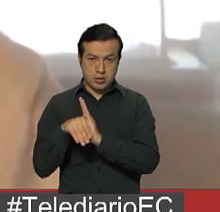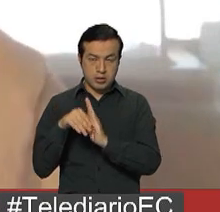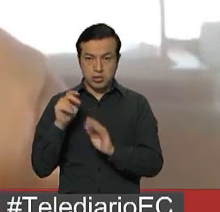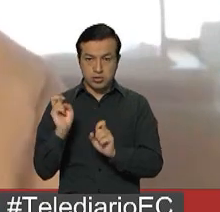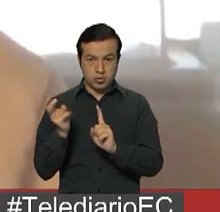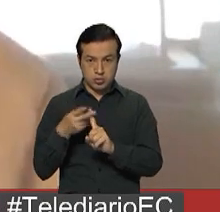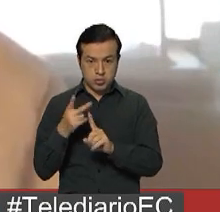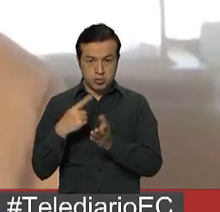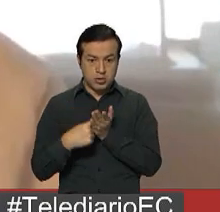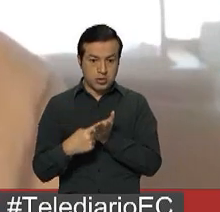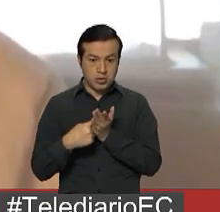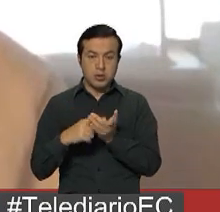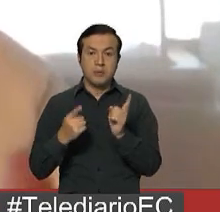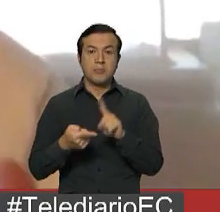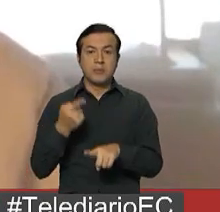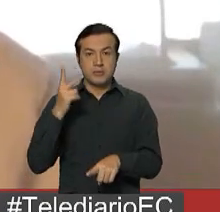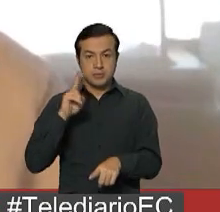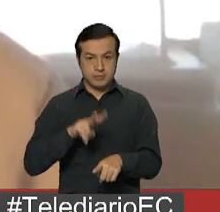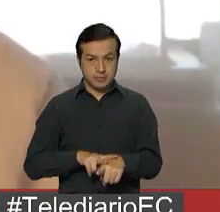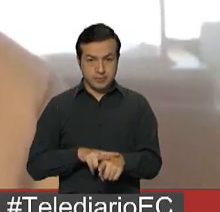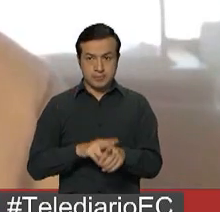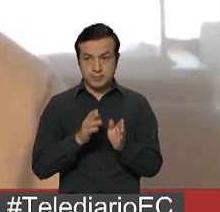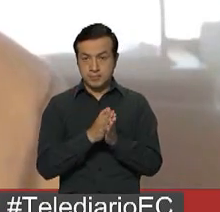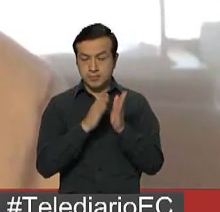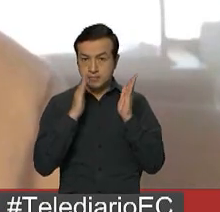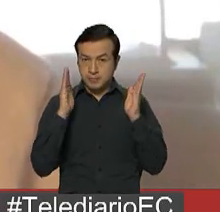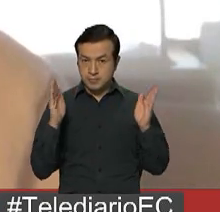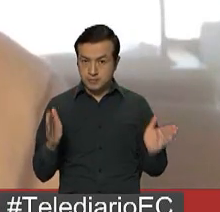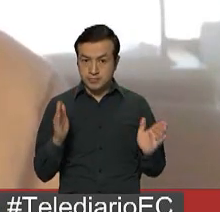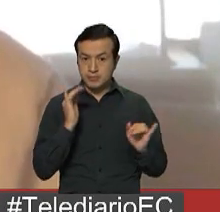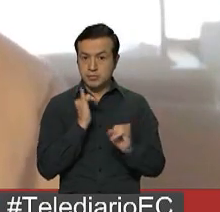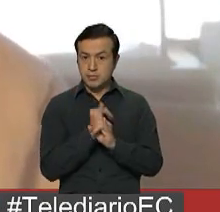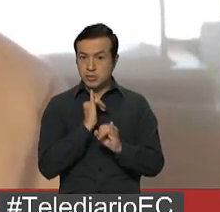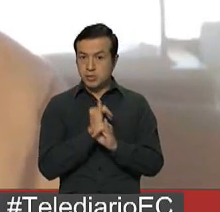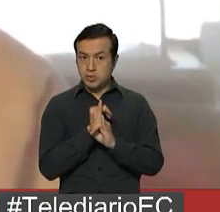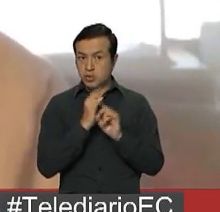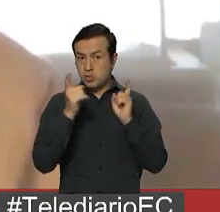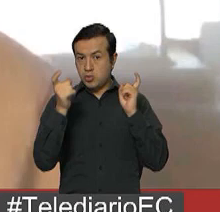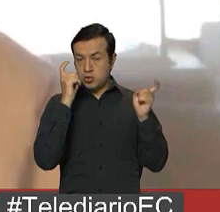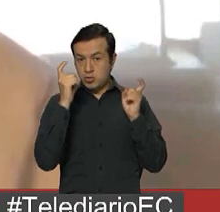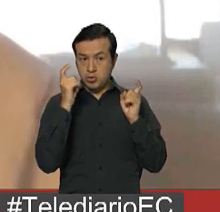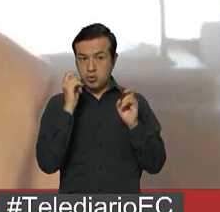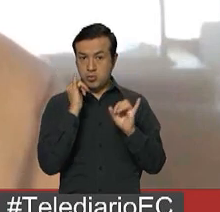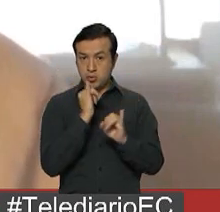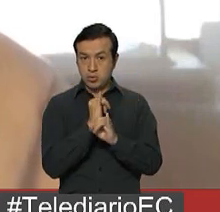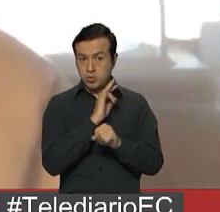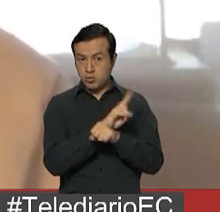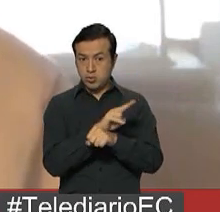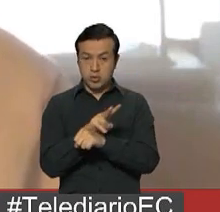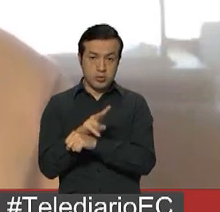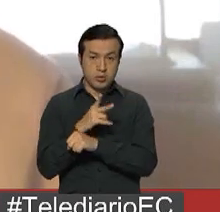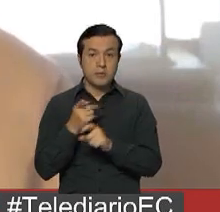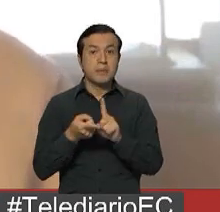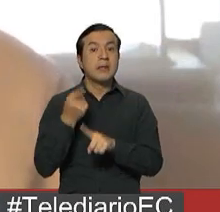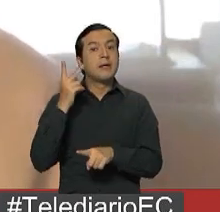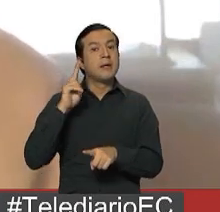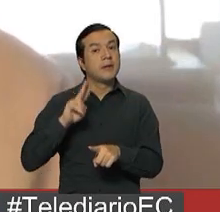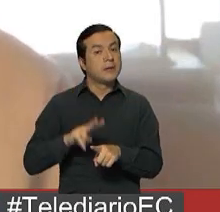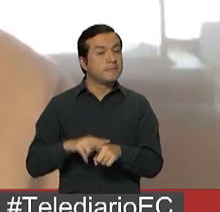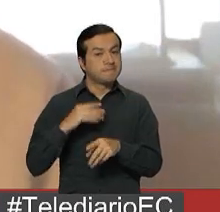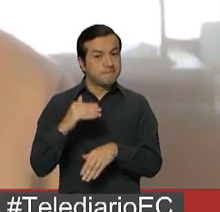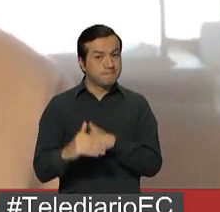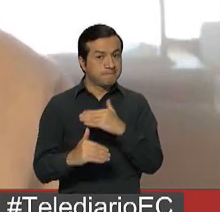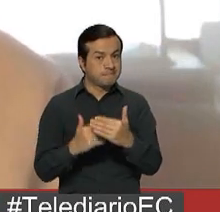sentido es la primera vez que en una institución de control y en una superintendencia se hace un